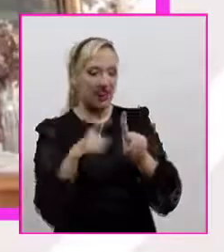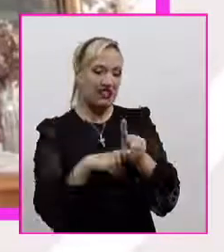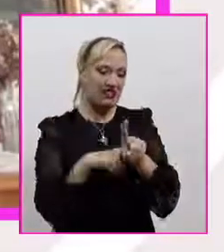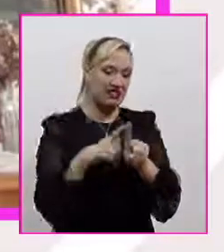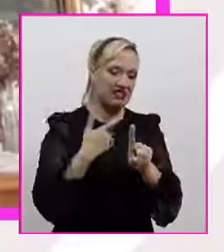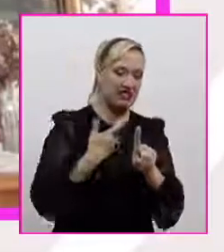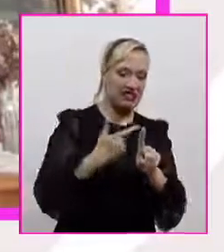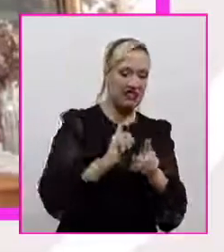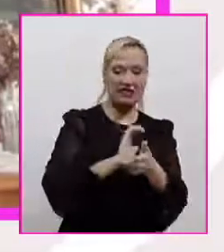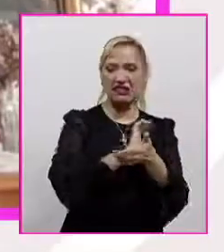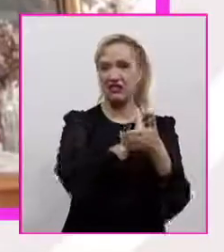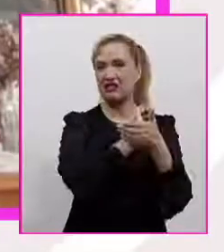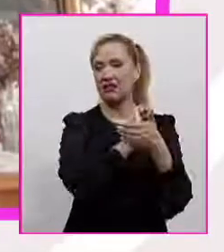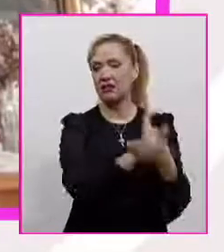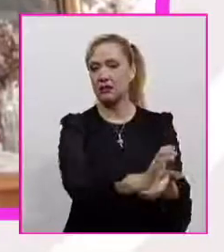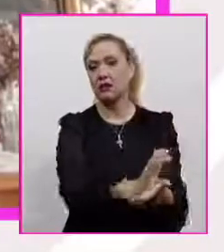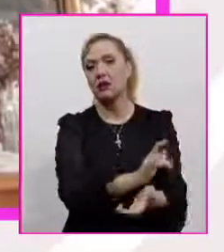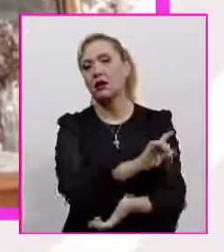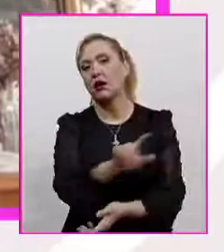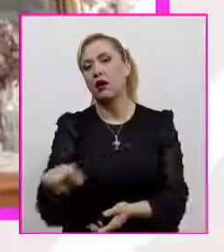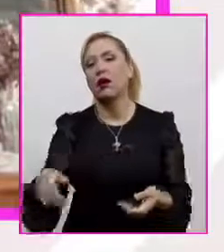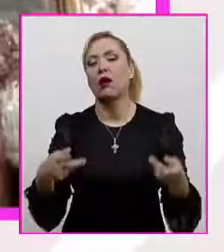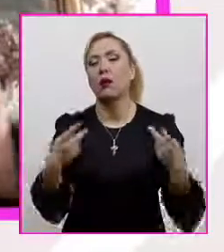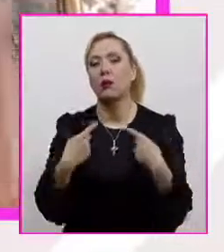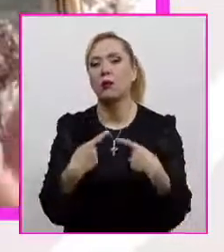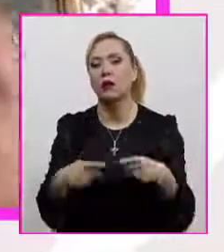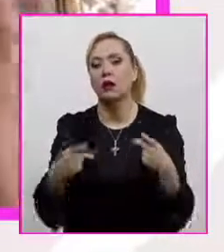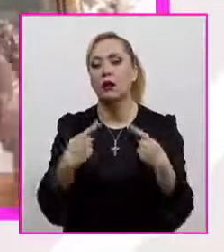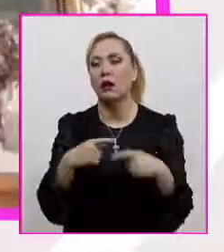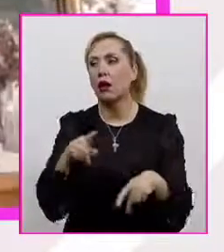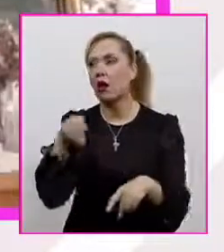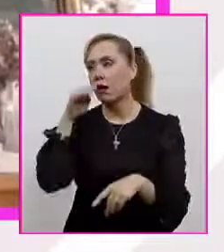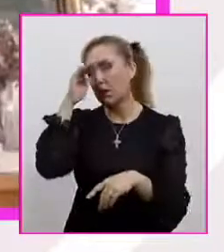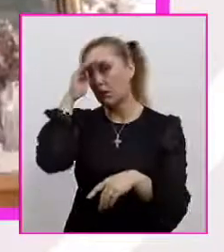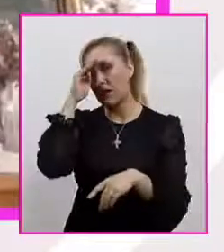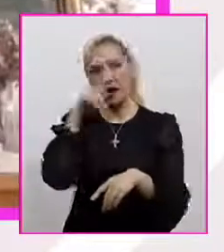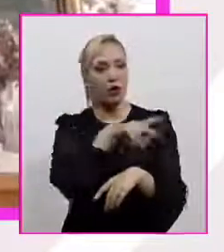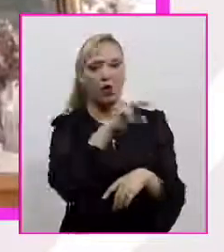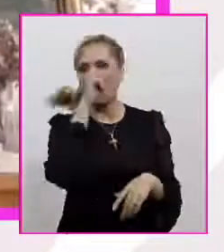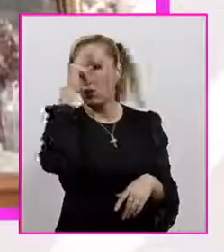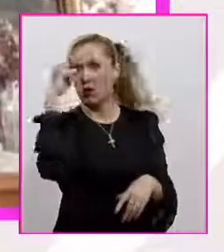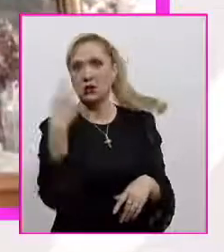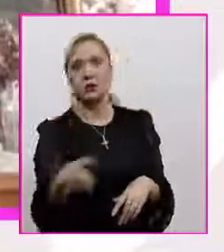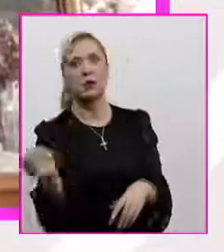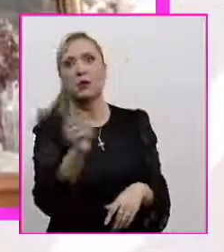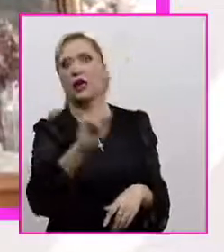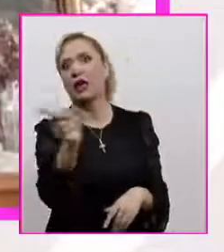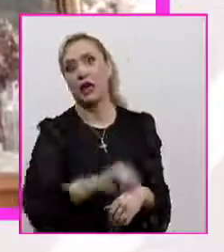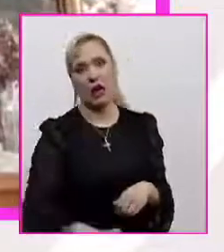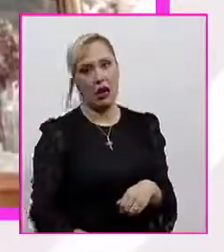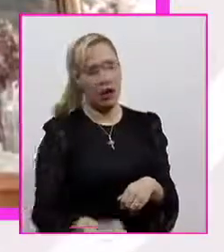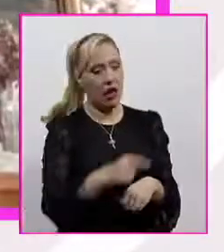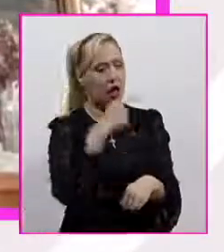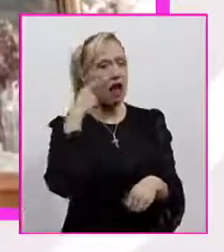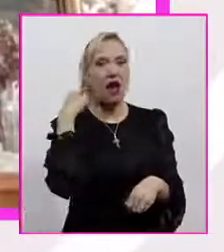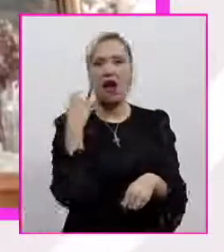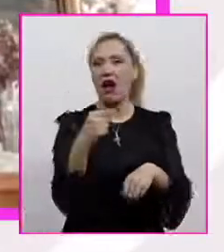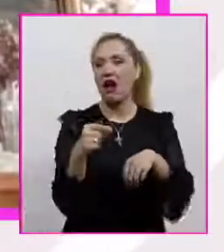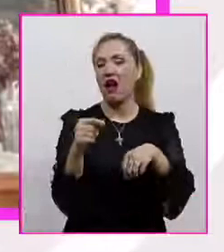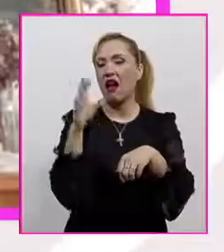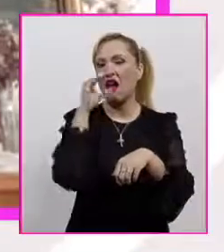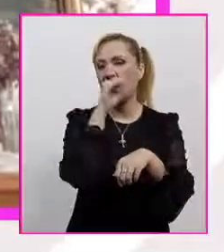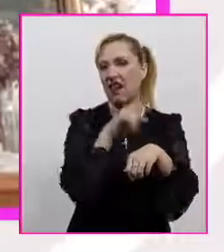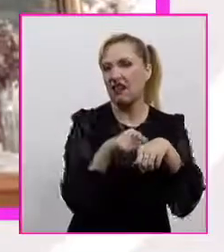tanto discriminatorio hacia las personas cuando creemos que no se ven mexicanas por ser afrodescendientes, por